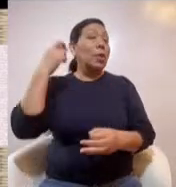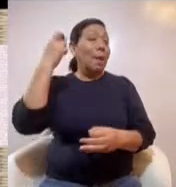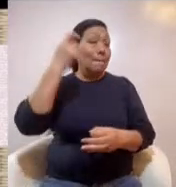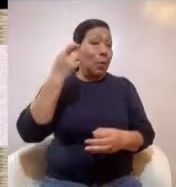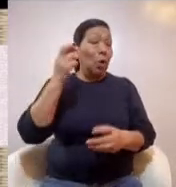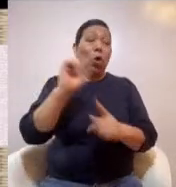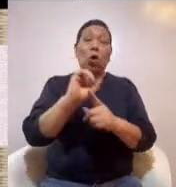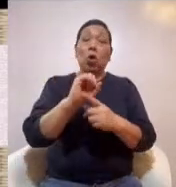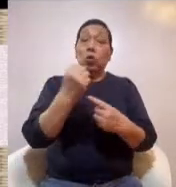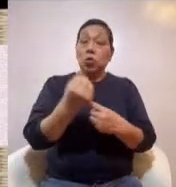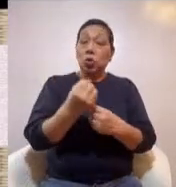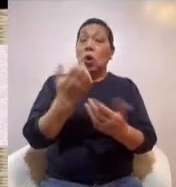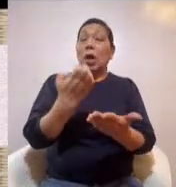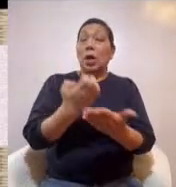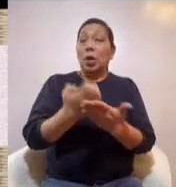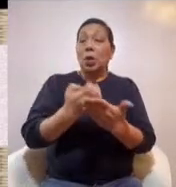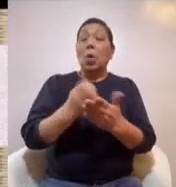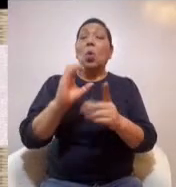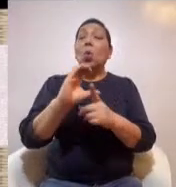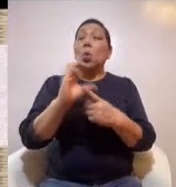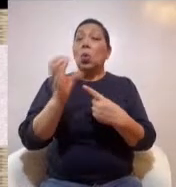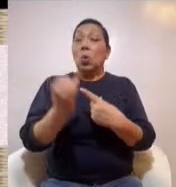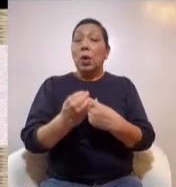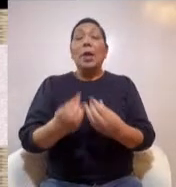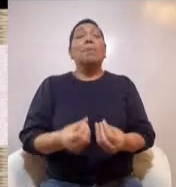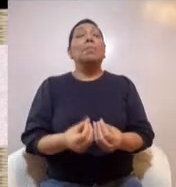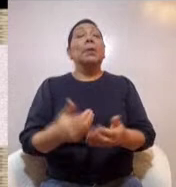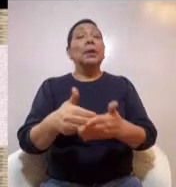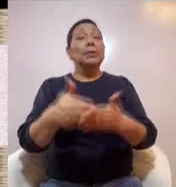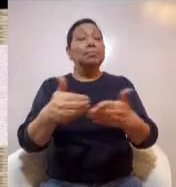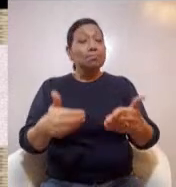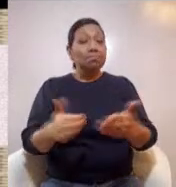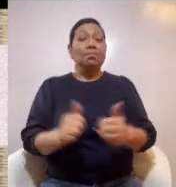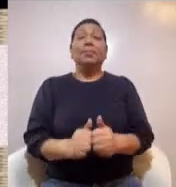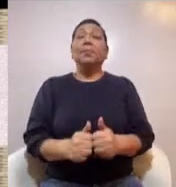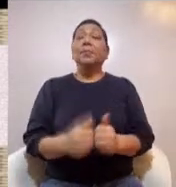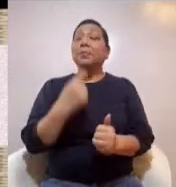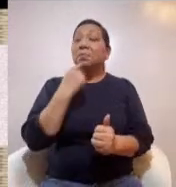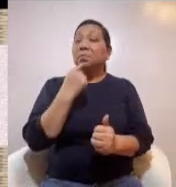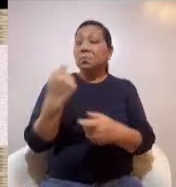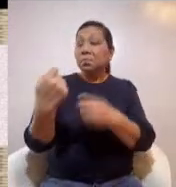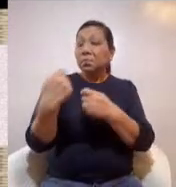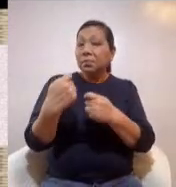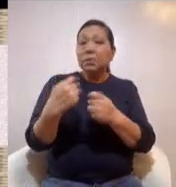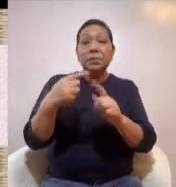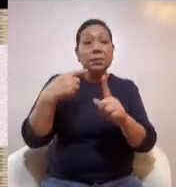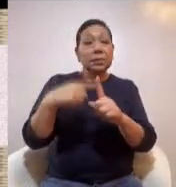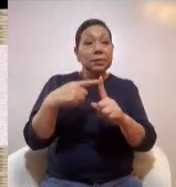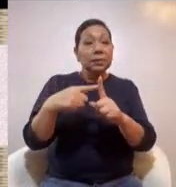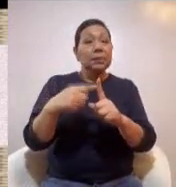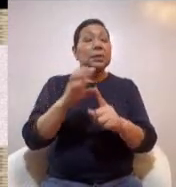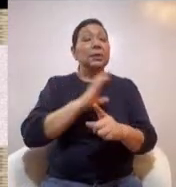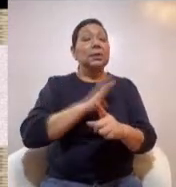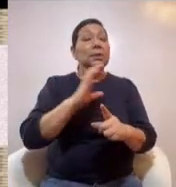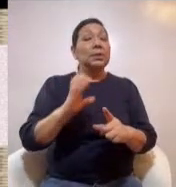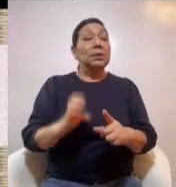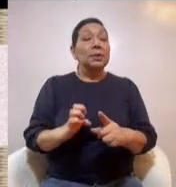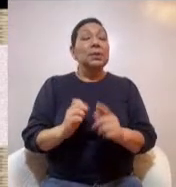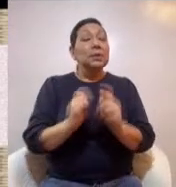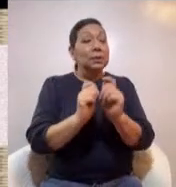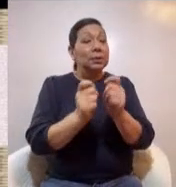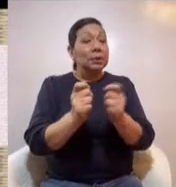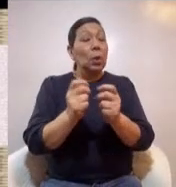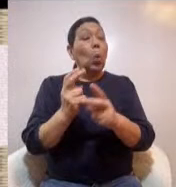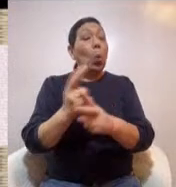jurídico, político, social, económico y cultural. Y además establece obligaciones positivas a los